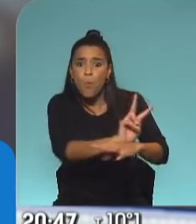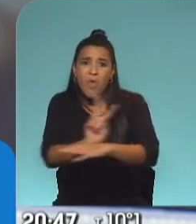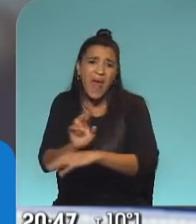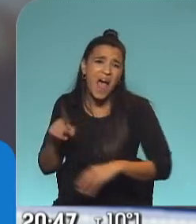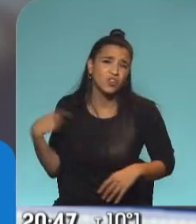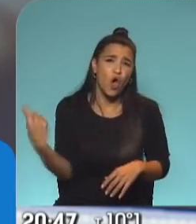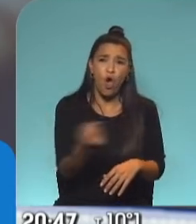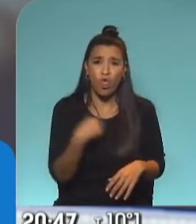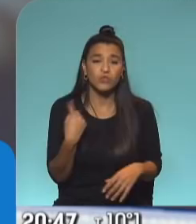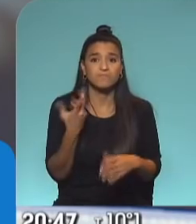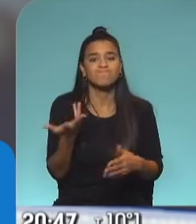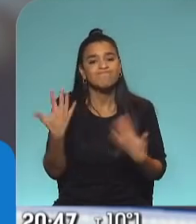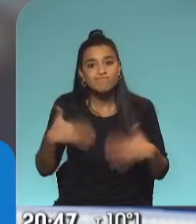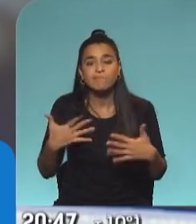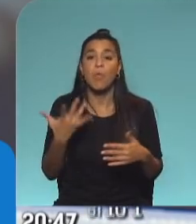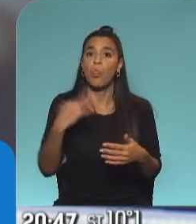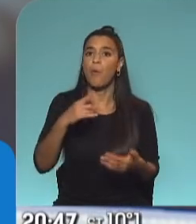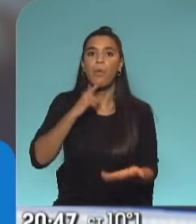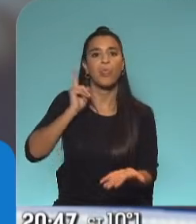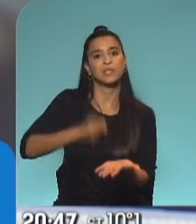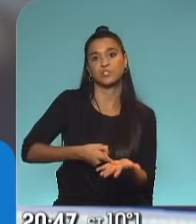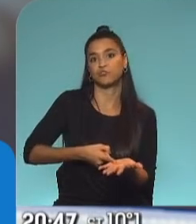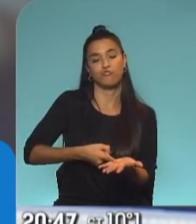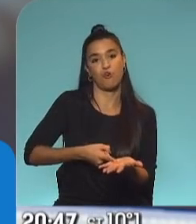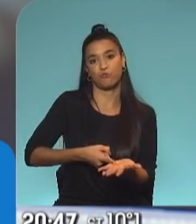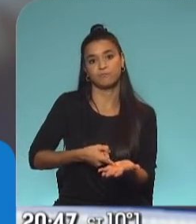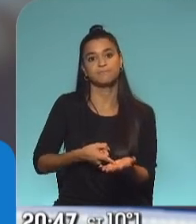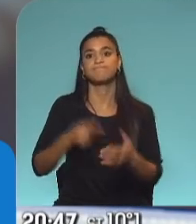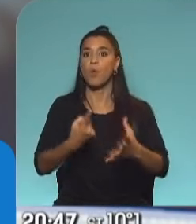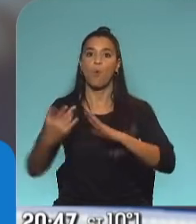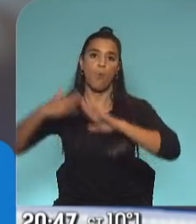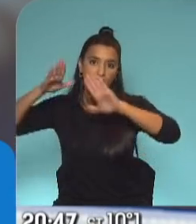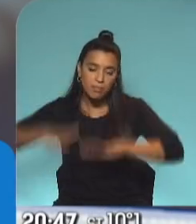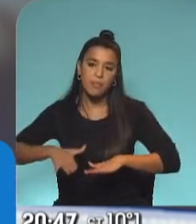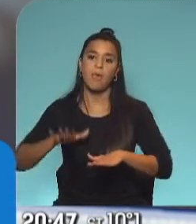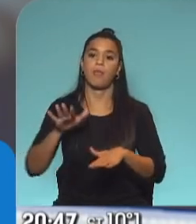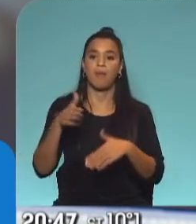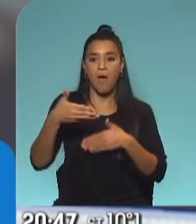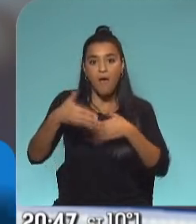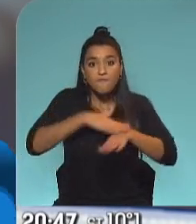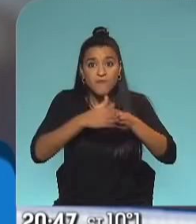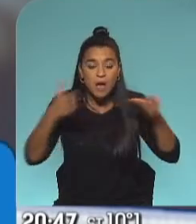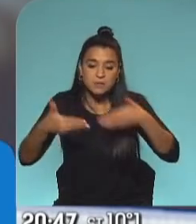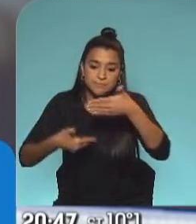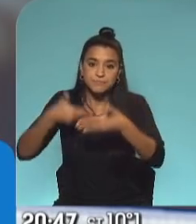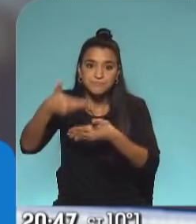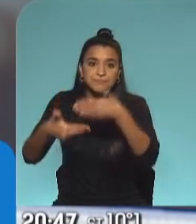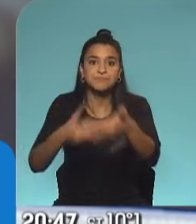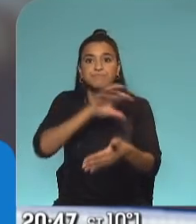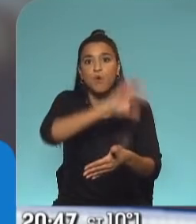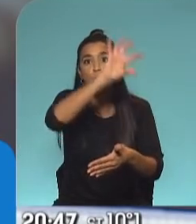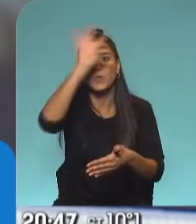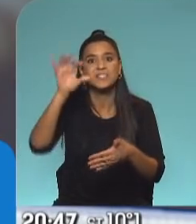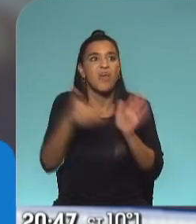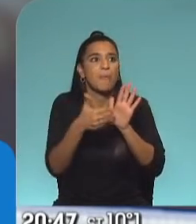y a todas, que ha tenido que tomar la decisión de establecer la cuarentena, de ir pasando de fase ciudad por ciudad, provincia